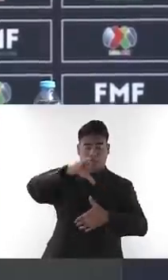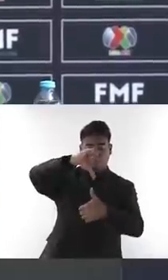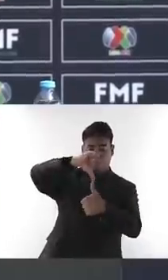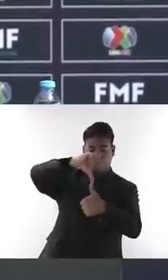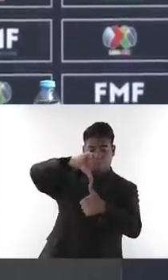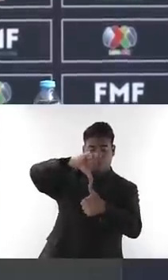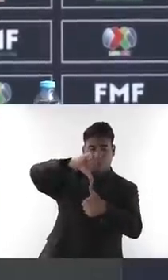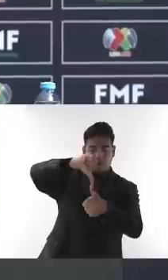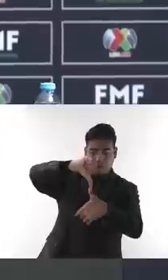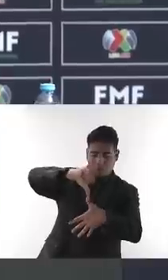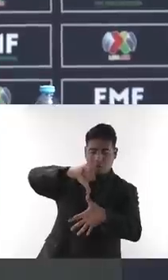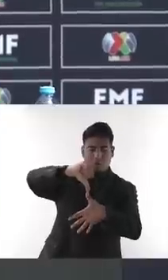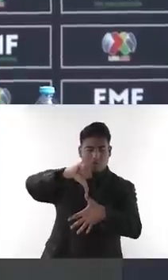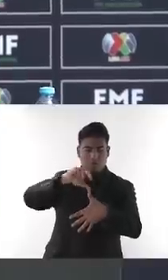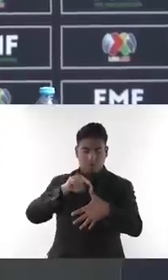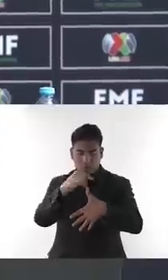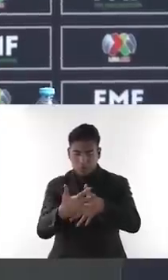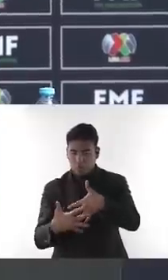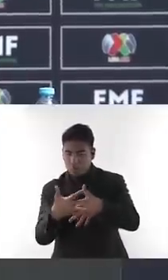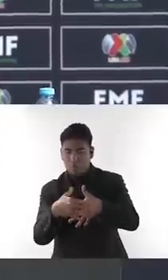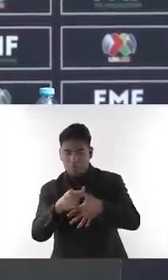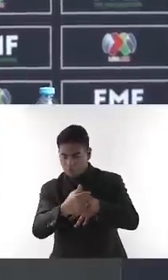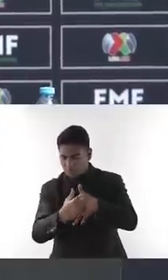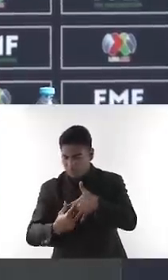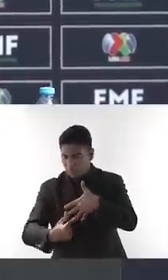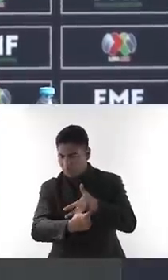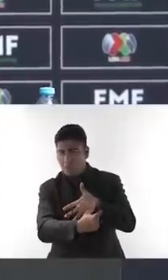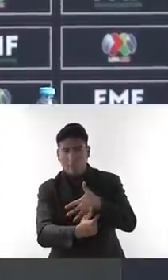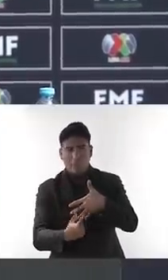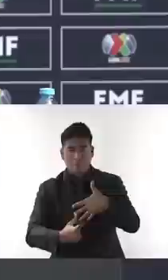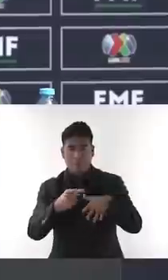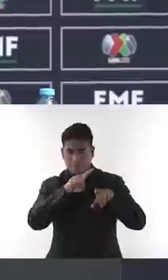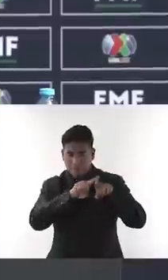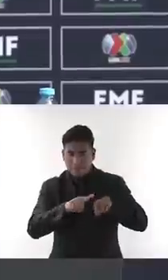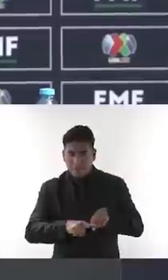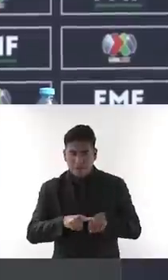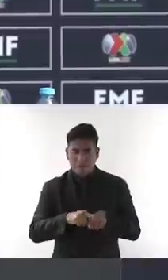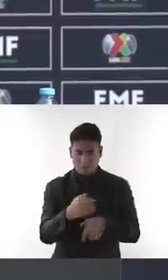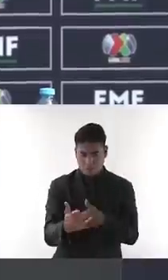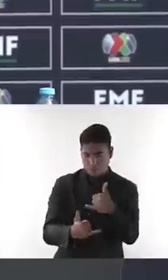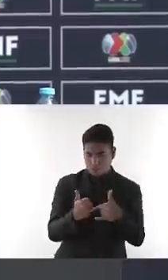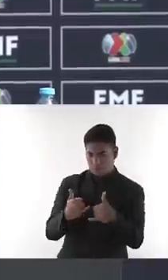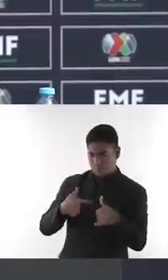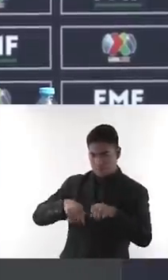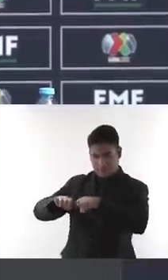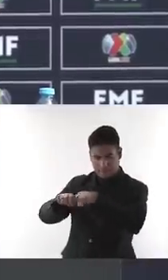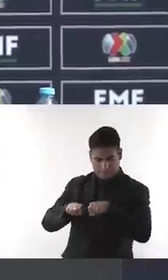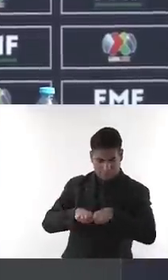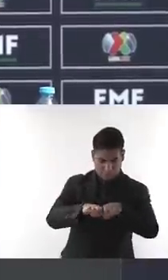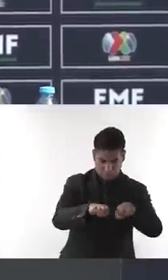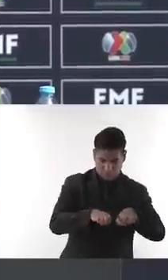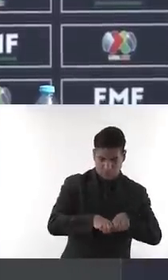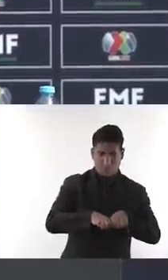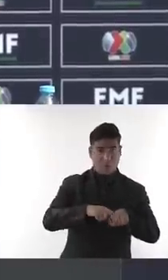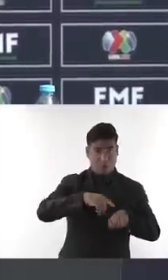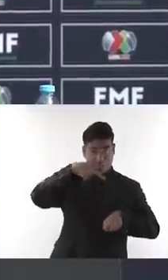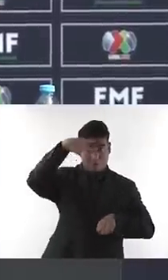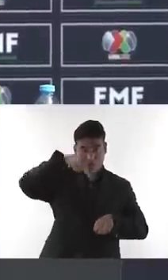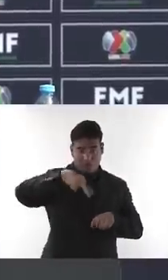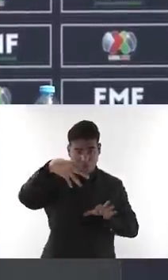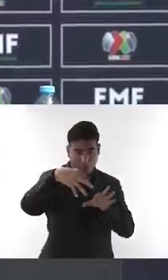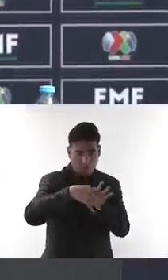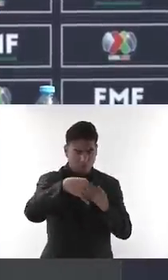seguramente seguirá subiendo el valor. Lo que tenemos que cuidar y asegurarle a la